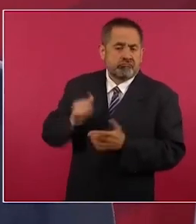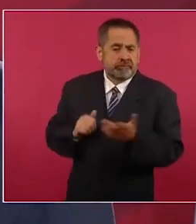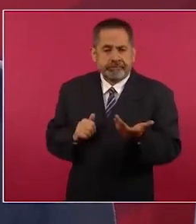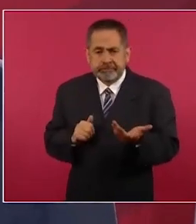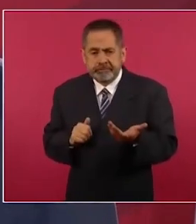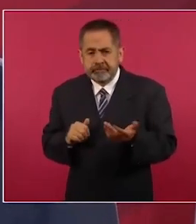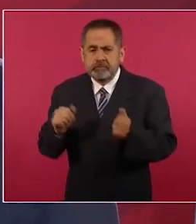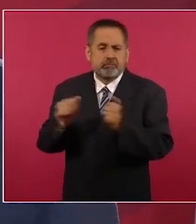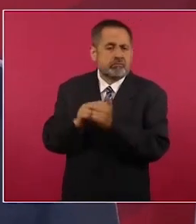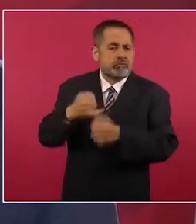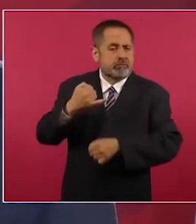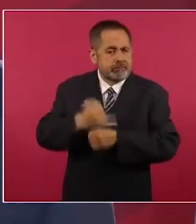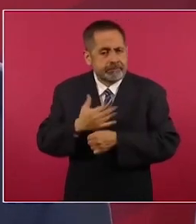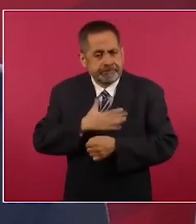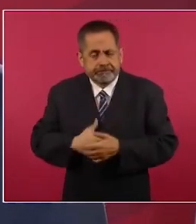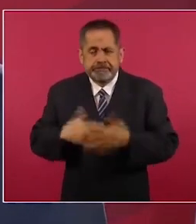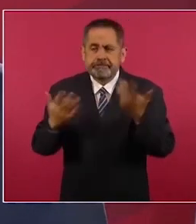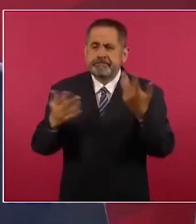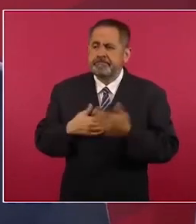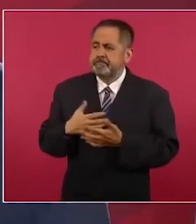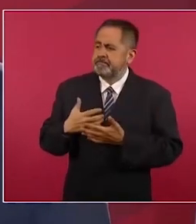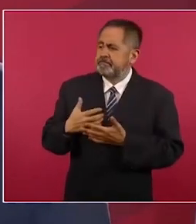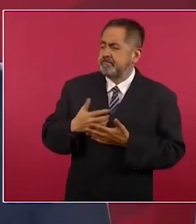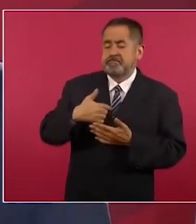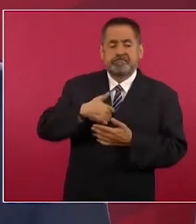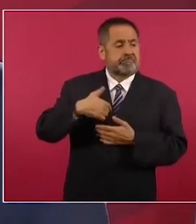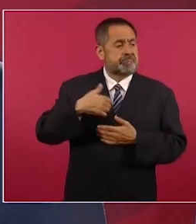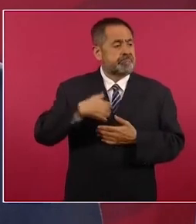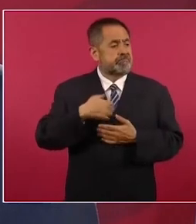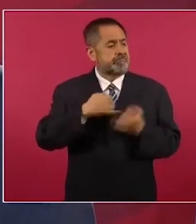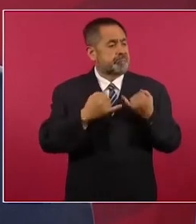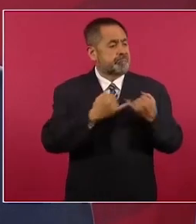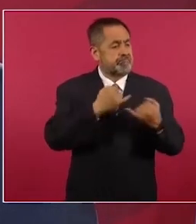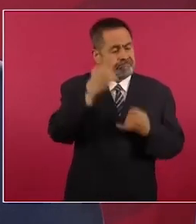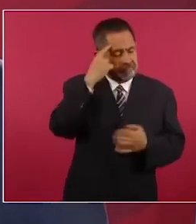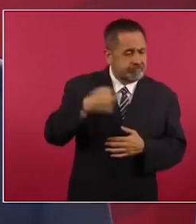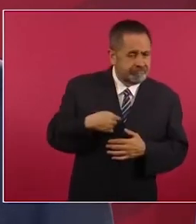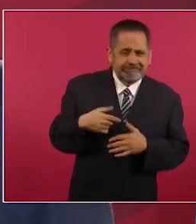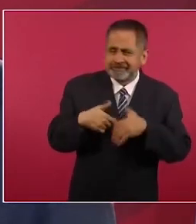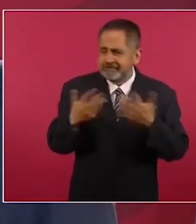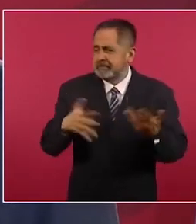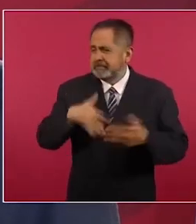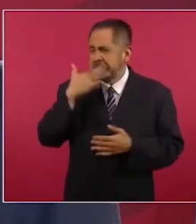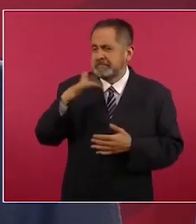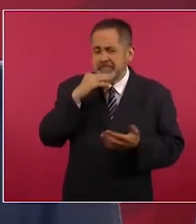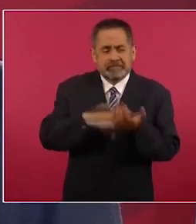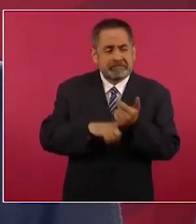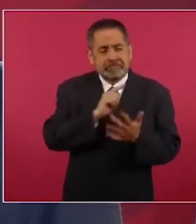de injusticias, de privilegios, de corrupción.